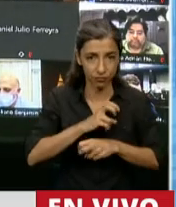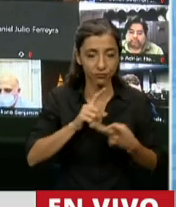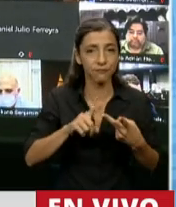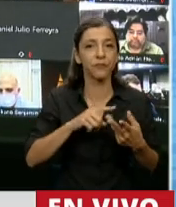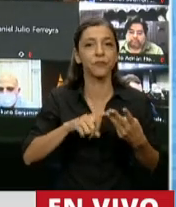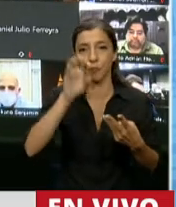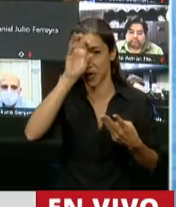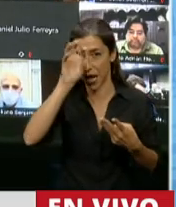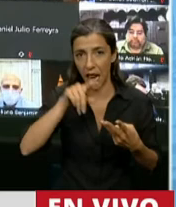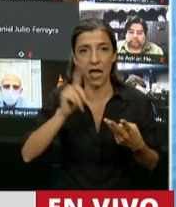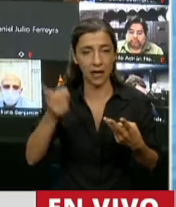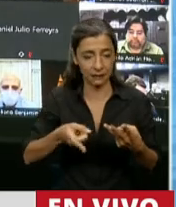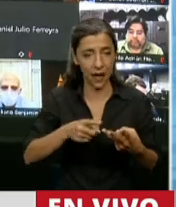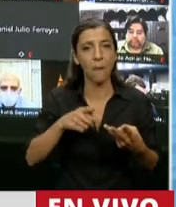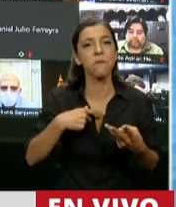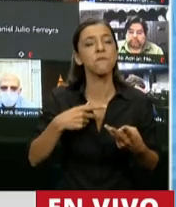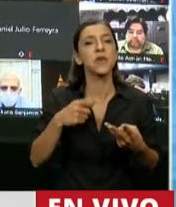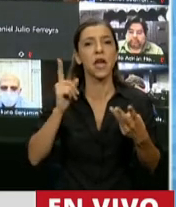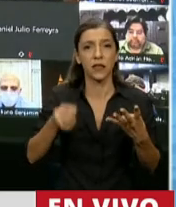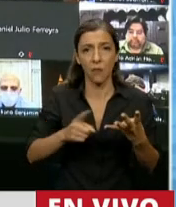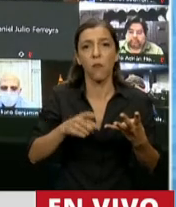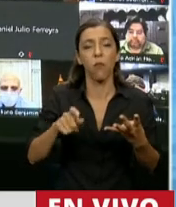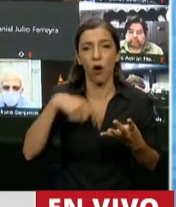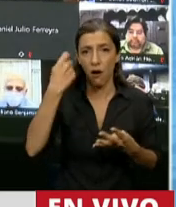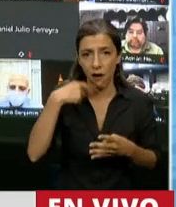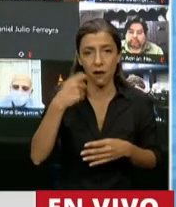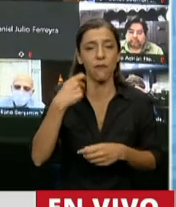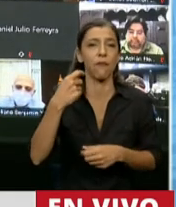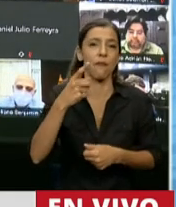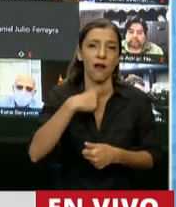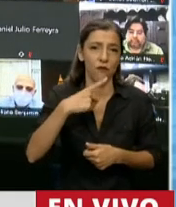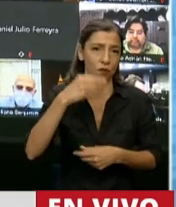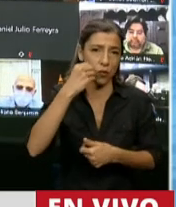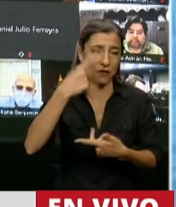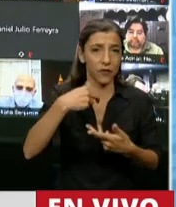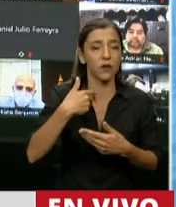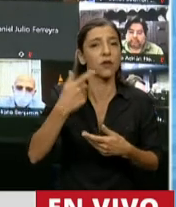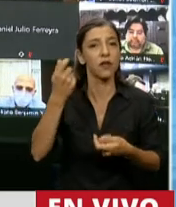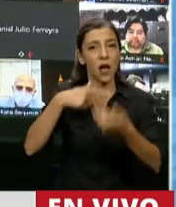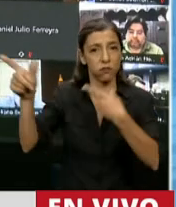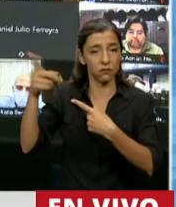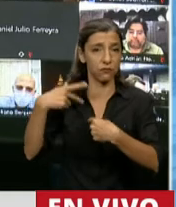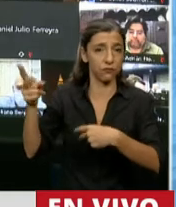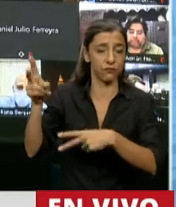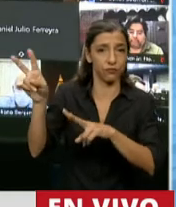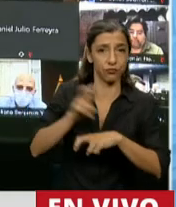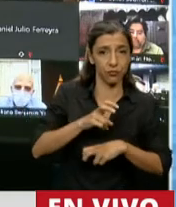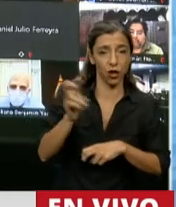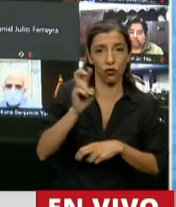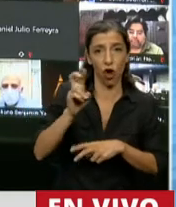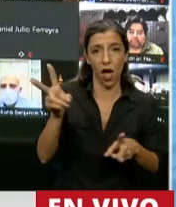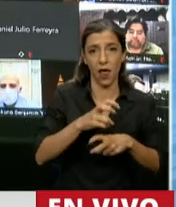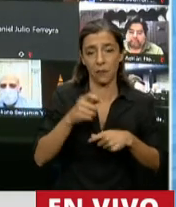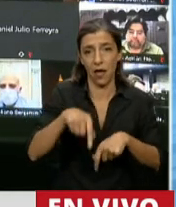de divisas por la exportación de nuestra ganadería nuestra fruticultura y nuestra agricultura y todo esto viene